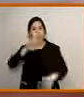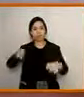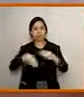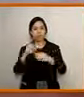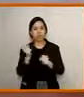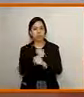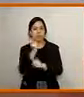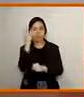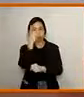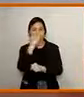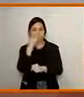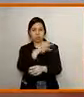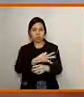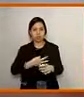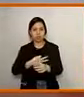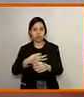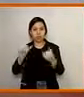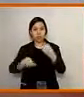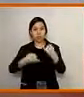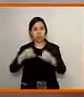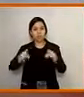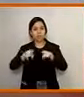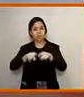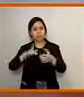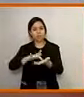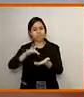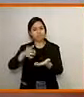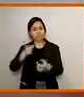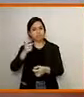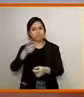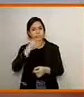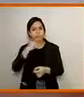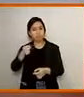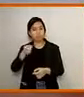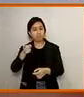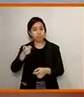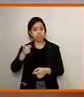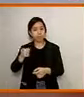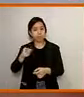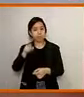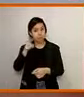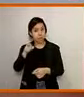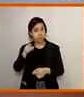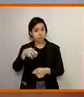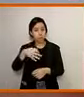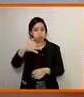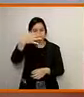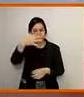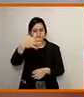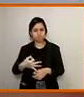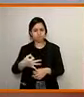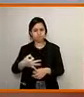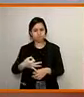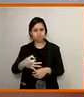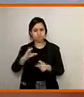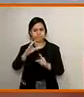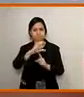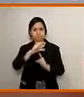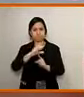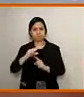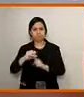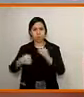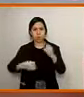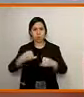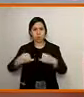ganadores en esta bonita tarde. Jugadores, también agradecemos el apoyo de nuestro auditor, quien nos acompaña para supervisar y constatar cada uno